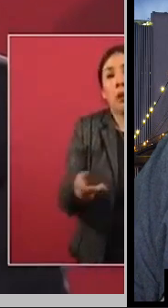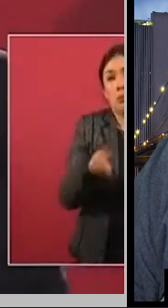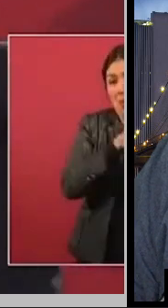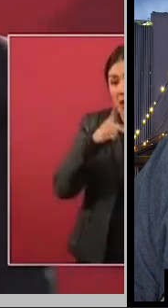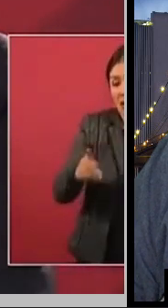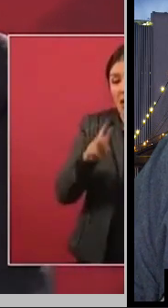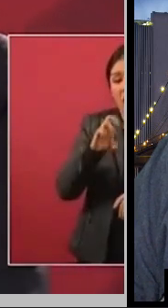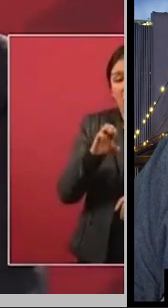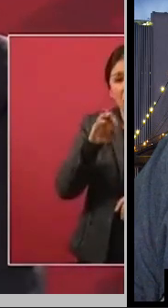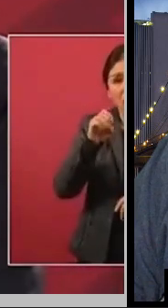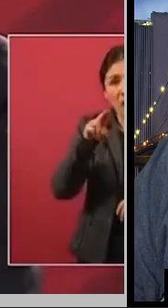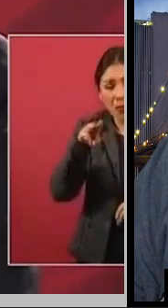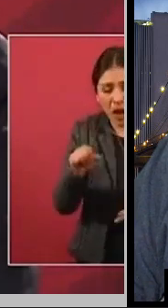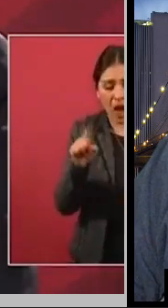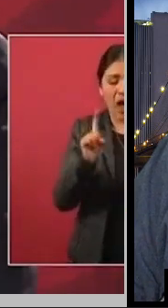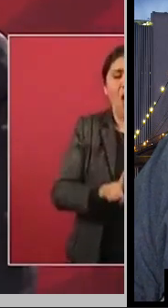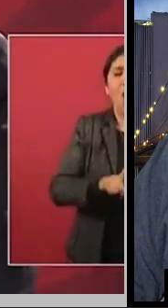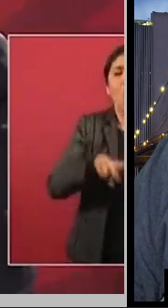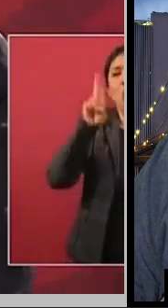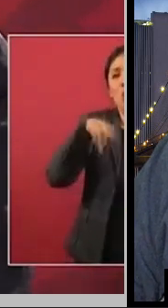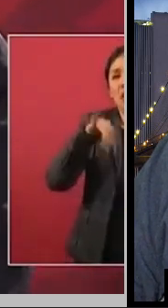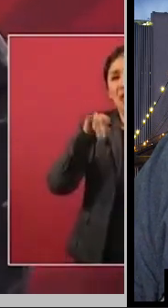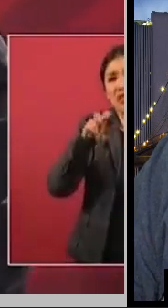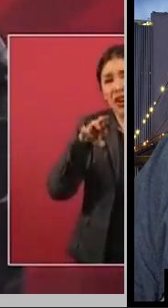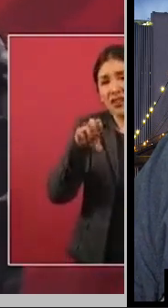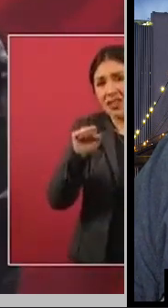El Reforma o del Universal